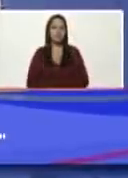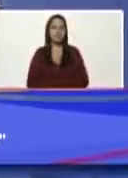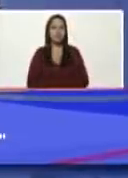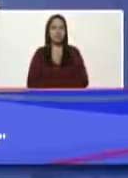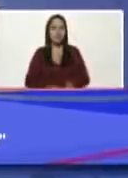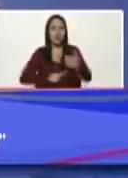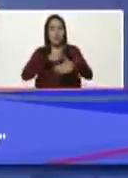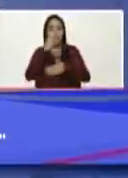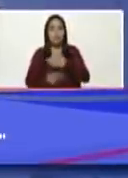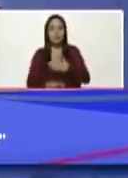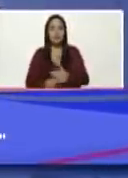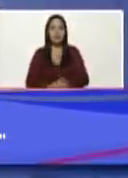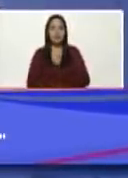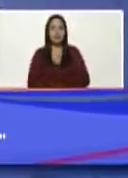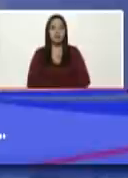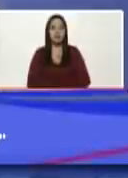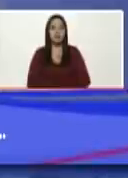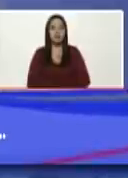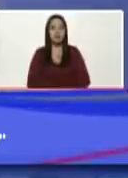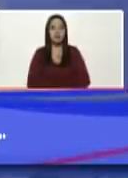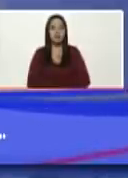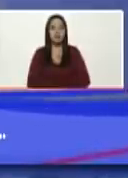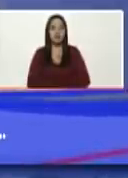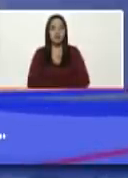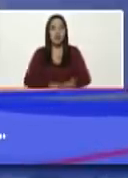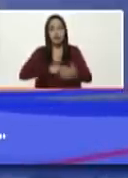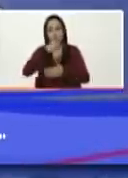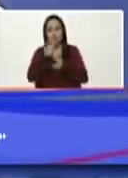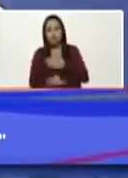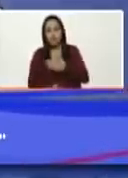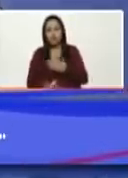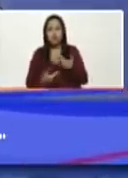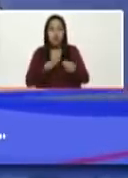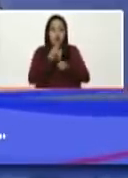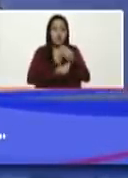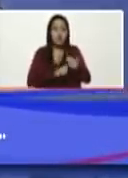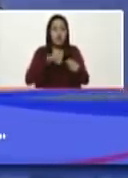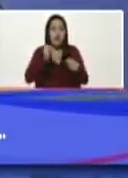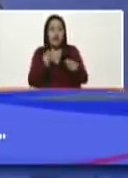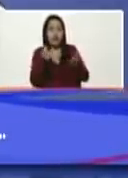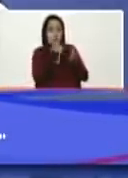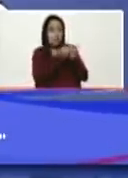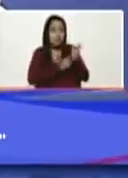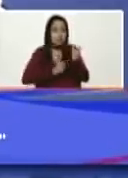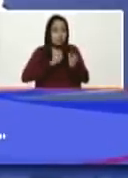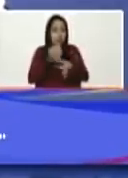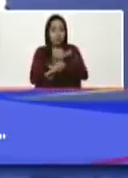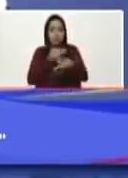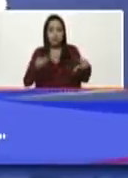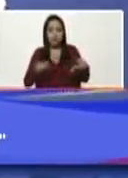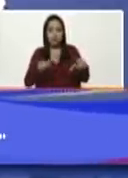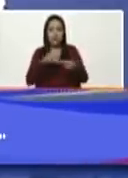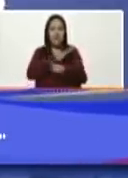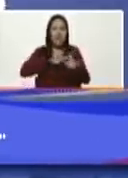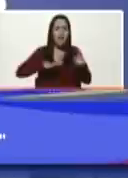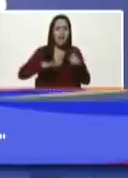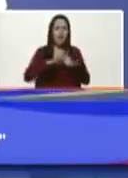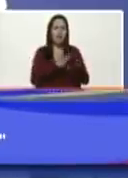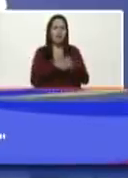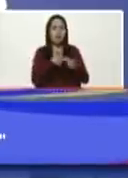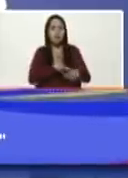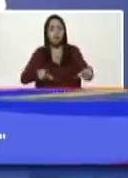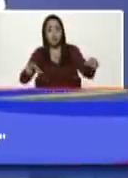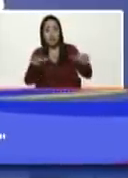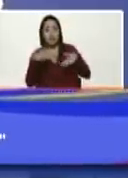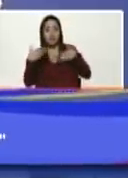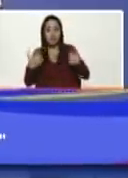proyecto. Miren ustedes el proyecto. Está dibujado. Existen las áreas de salud integral comunitaria